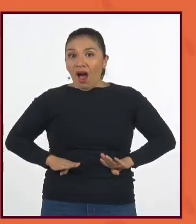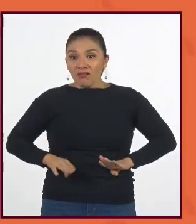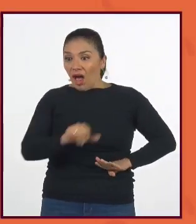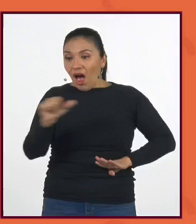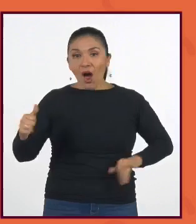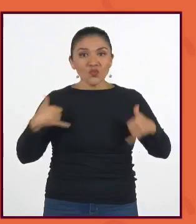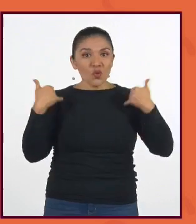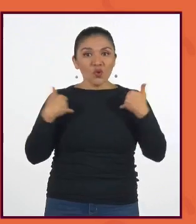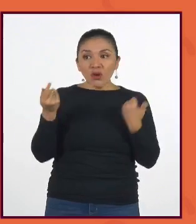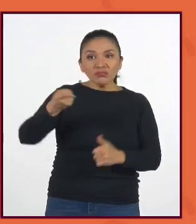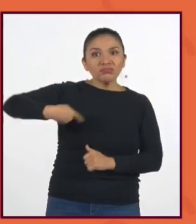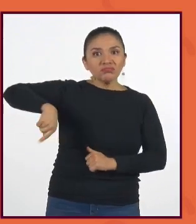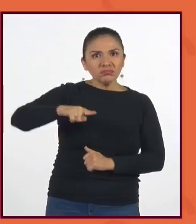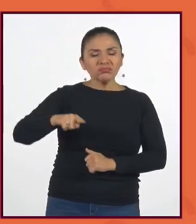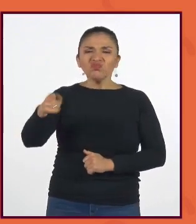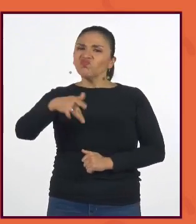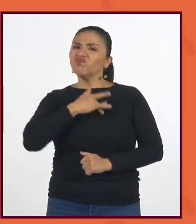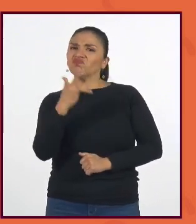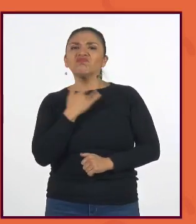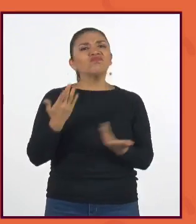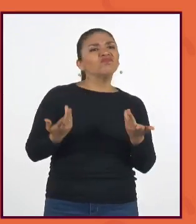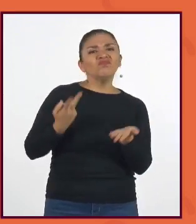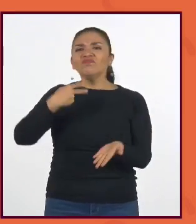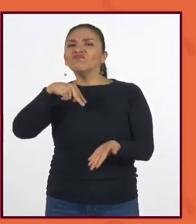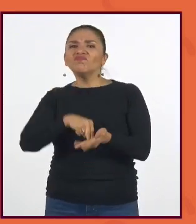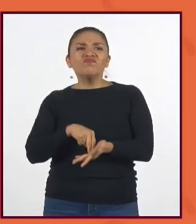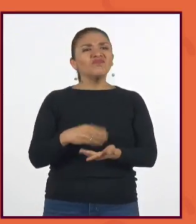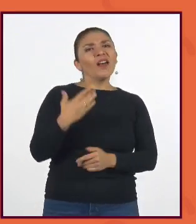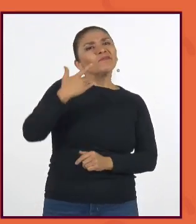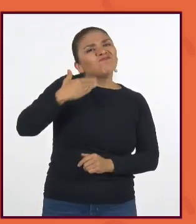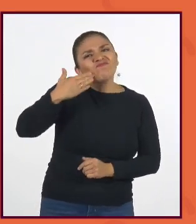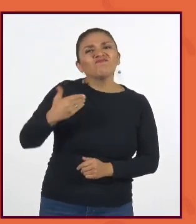chicos, una actitud positiva,